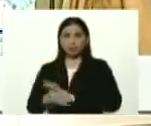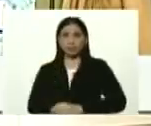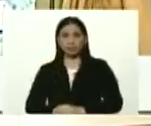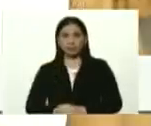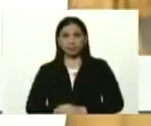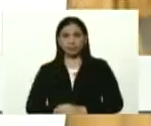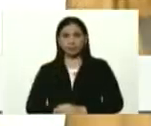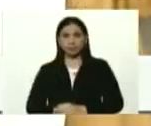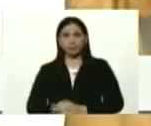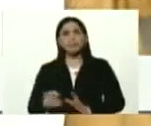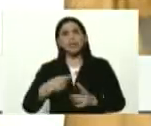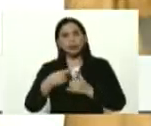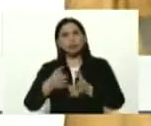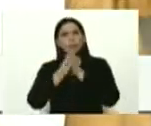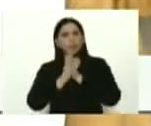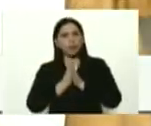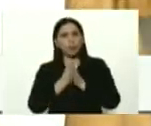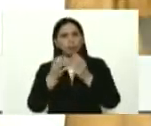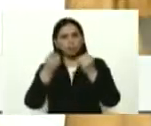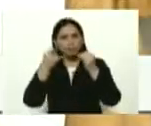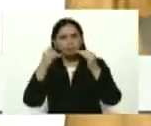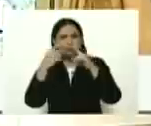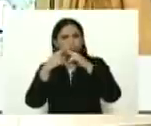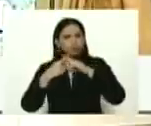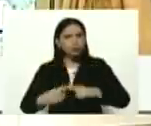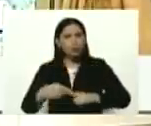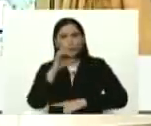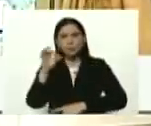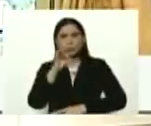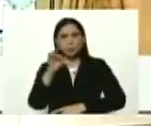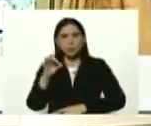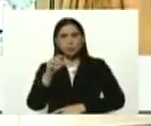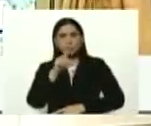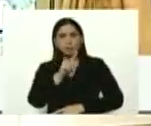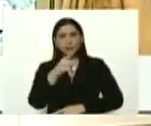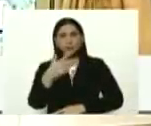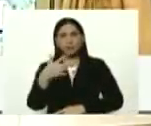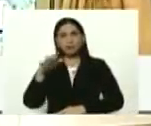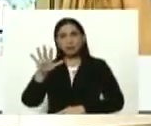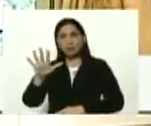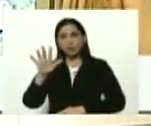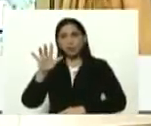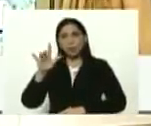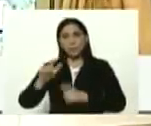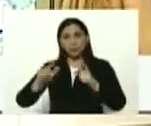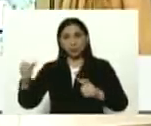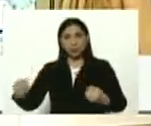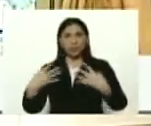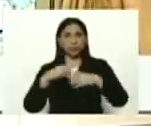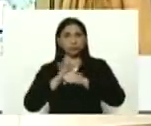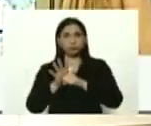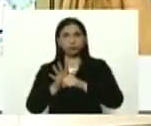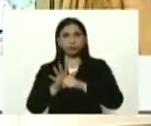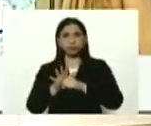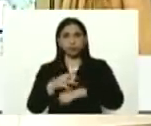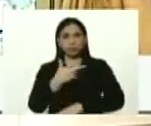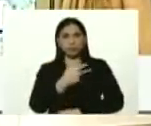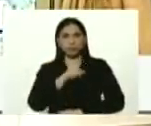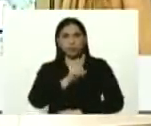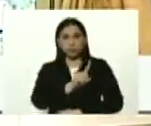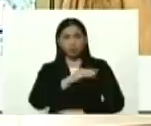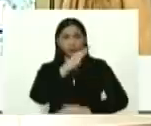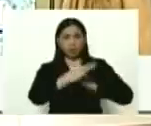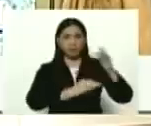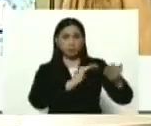Saca el porcentaje ahí, Aristóbulo. Son 135 casos. 31 casos